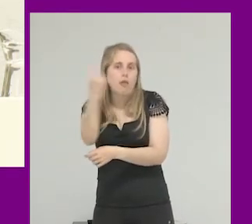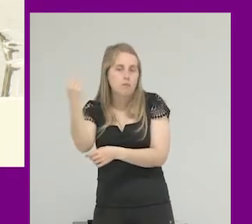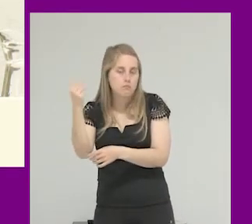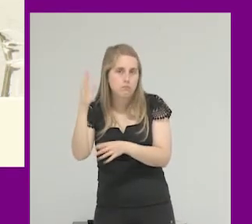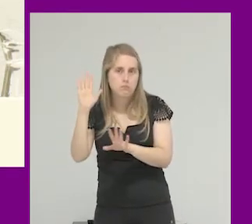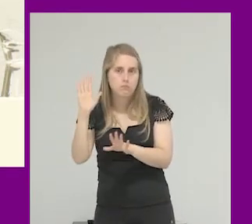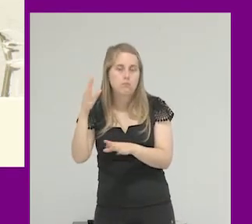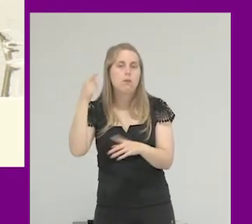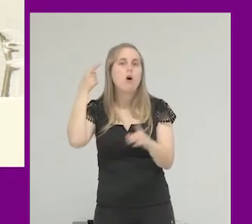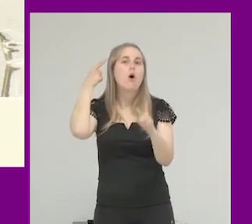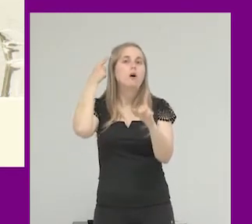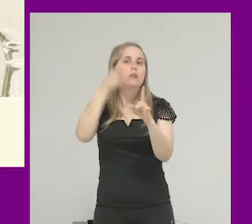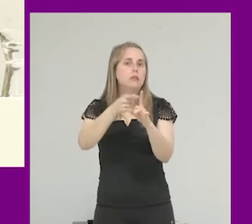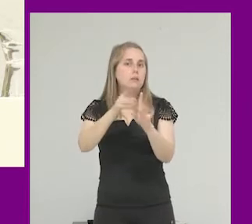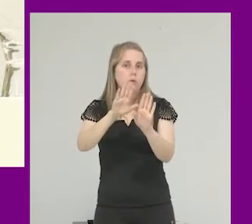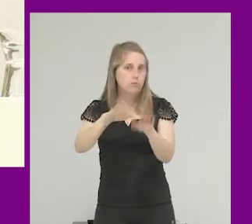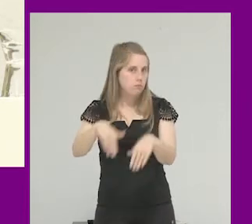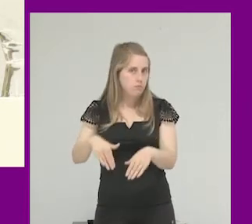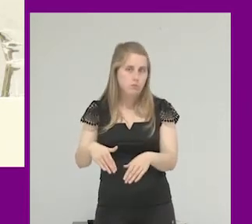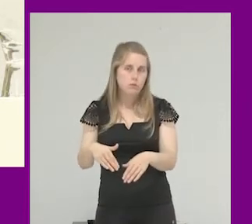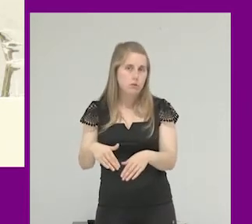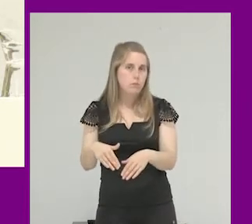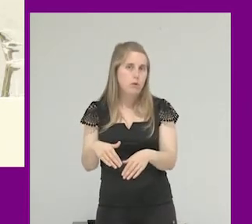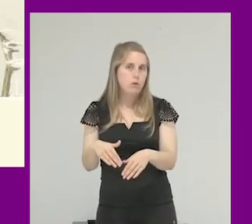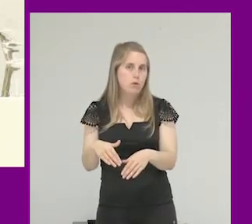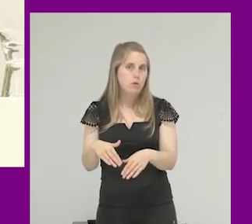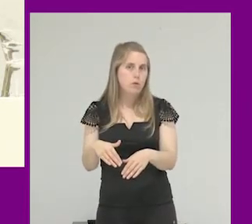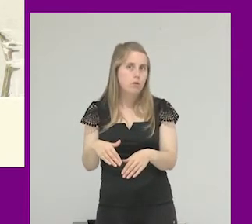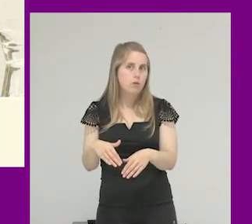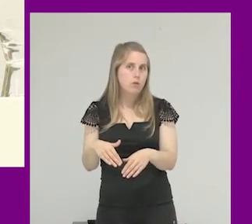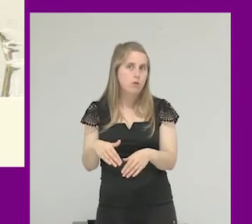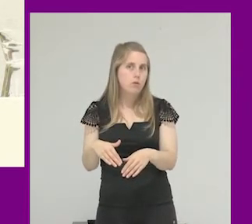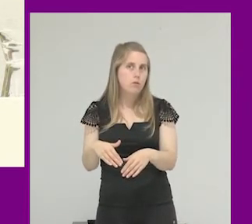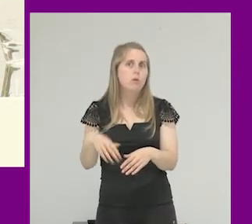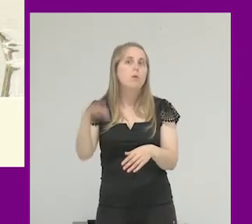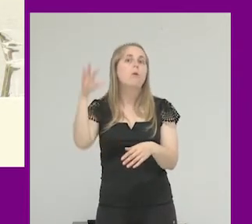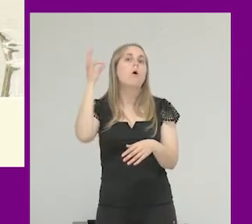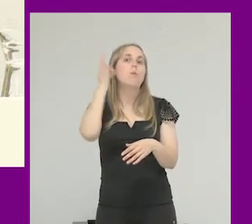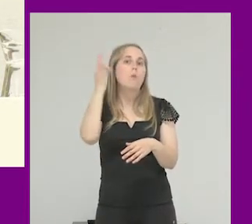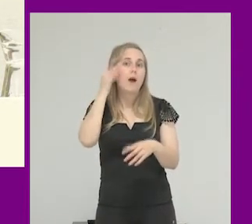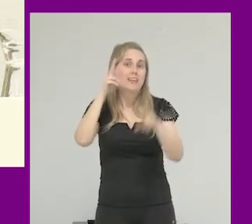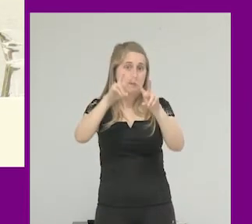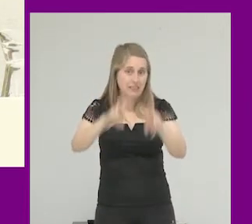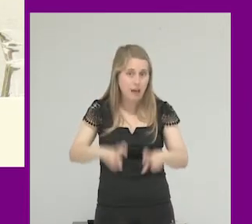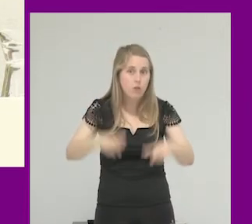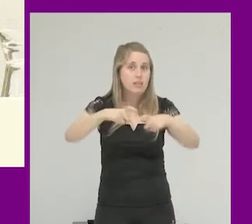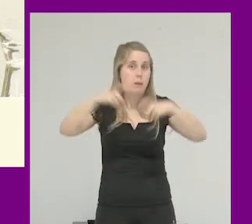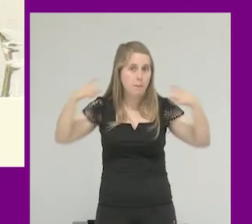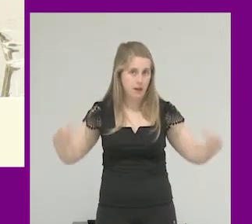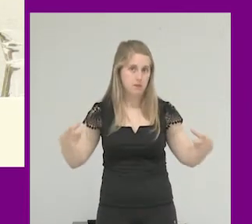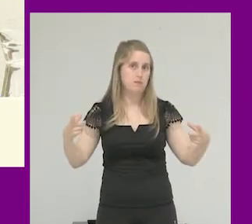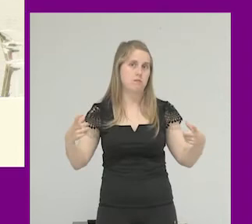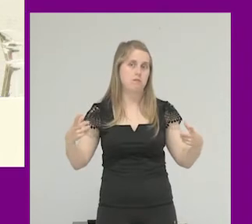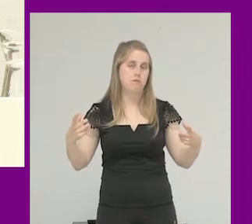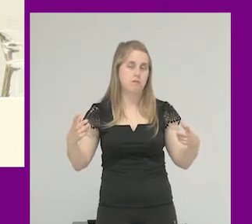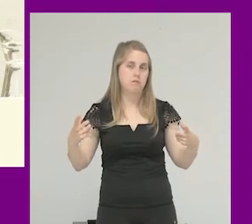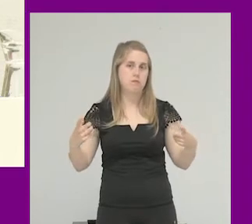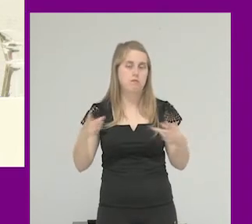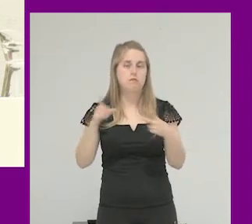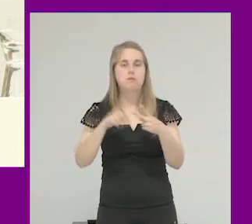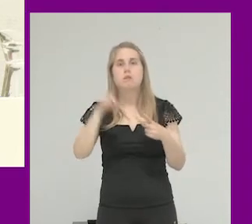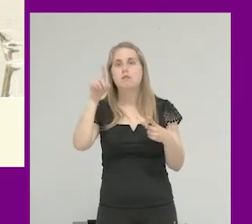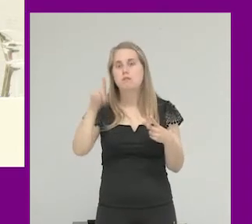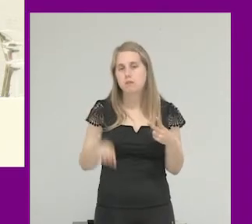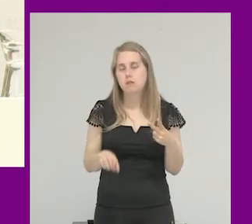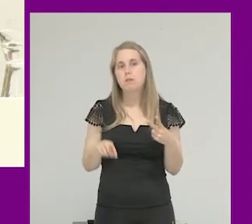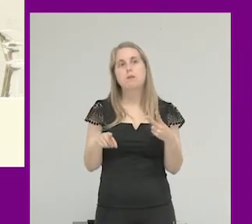este objetivo final, que sería que aumente el número de investigadoras en los proyectos de investigación, aumente el